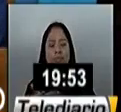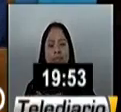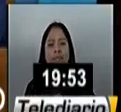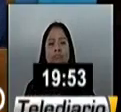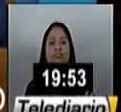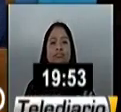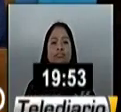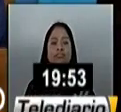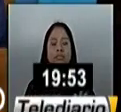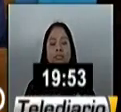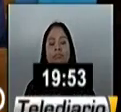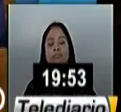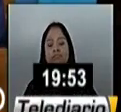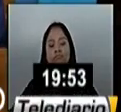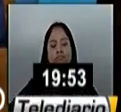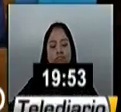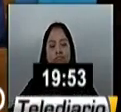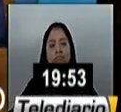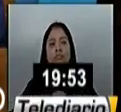solidaridad